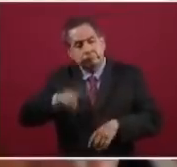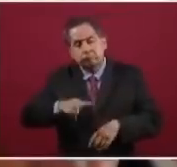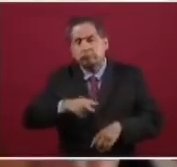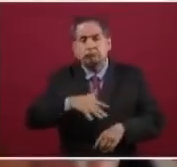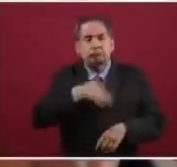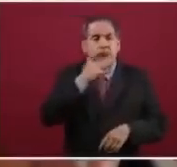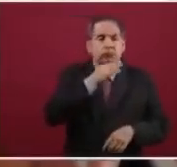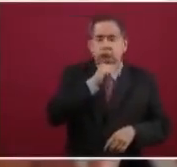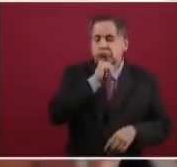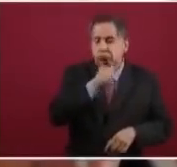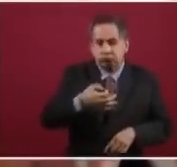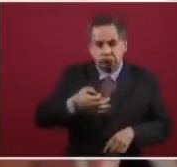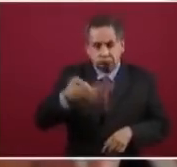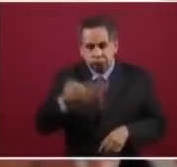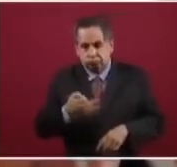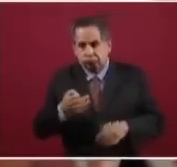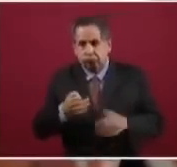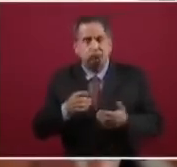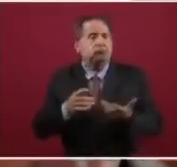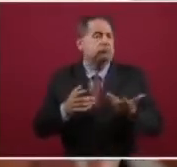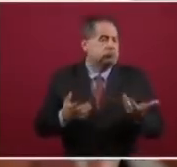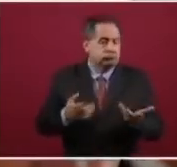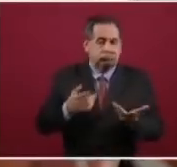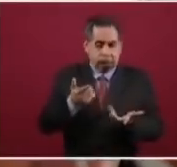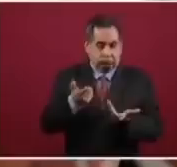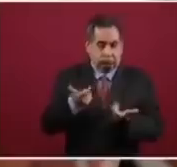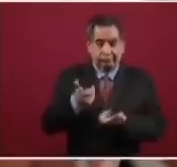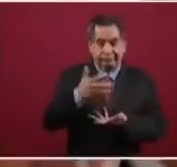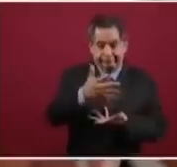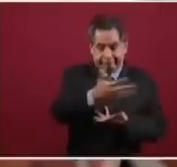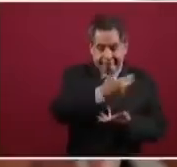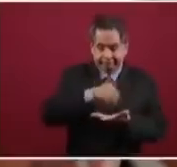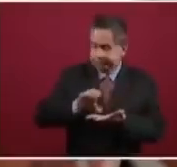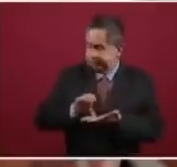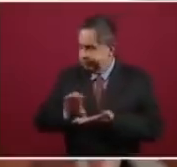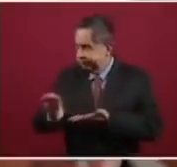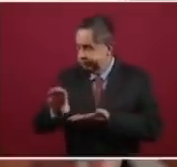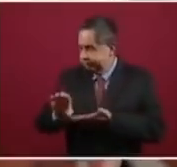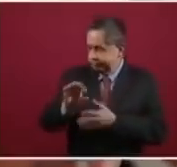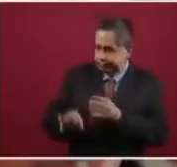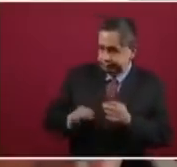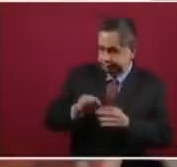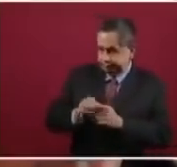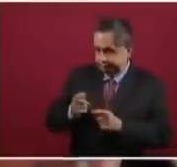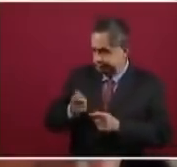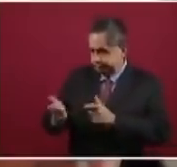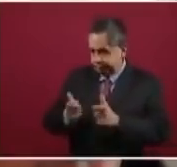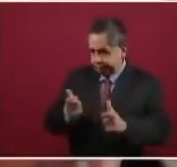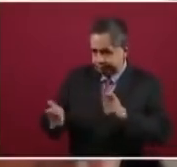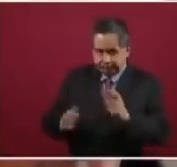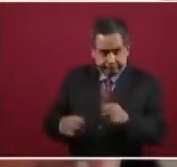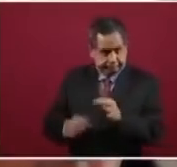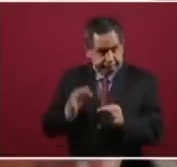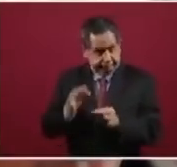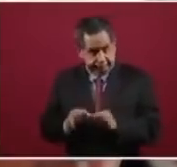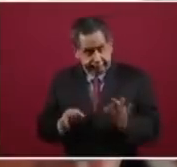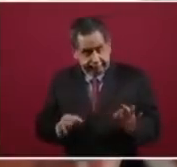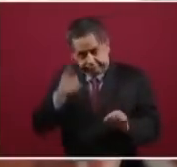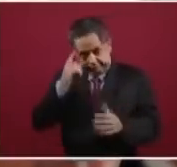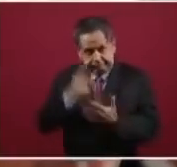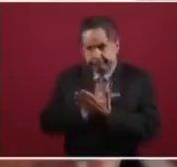corrupción y que los que los dineros que se ingresan están siendo bien canalizados a